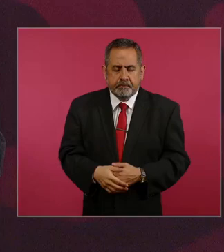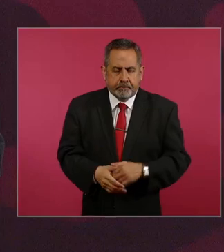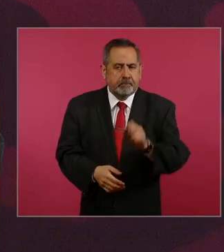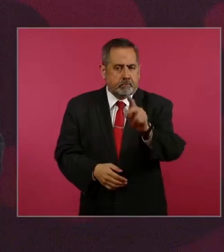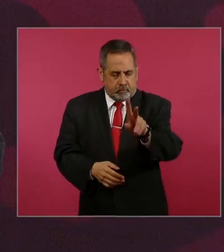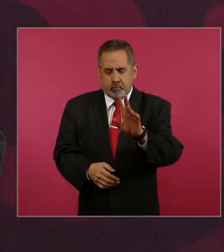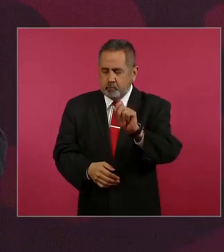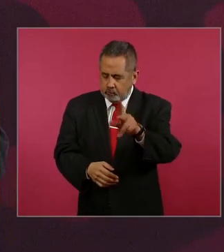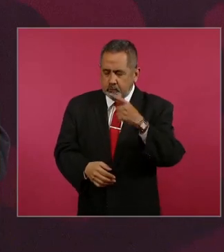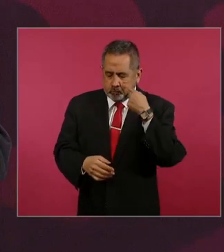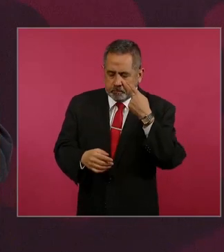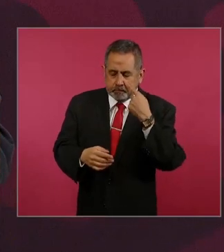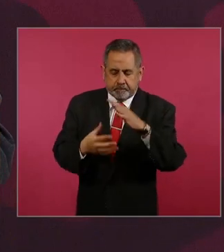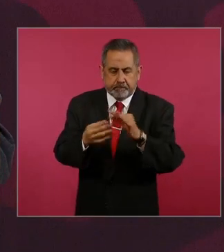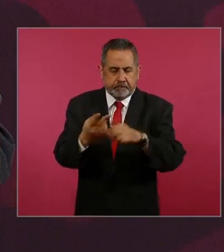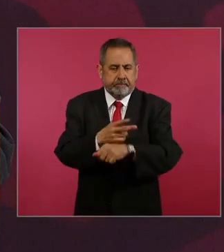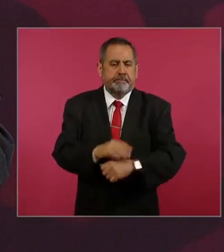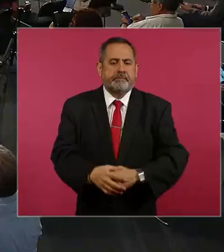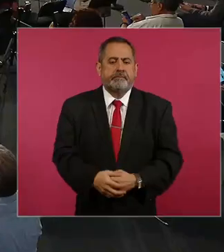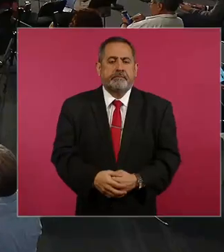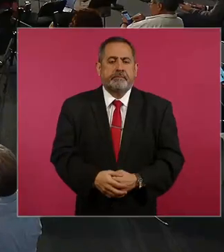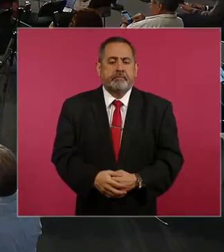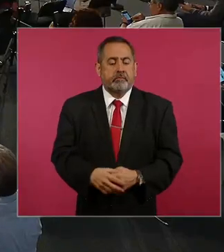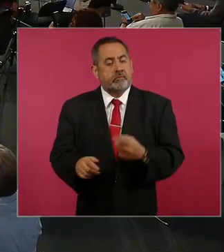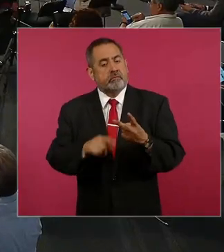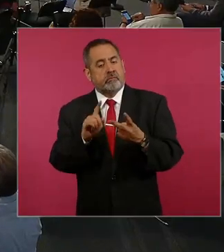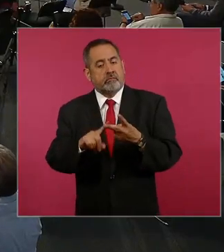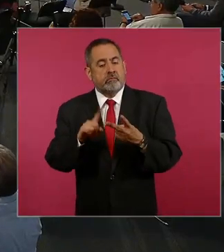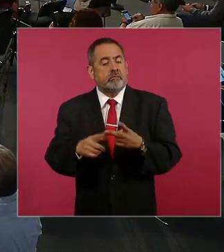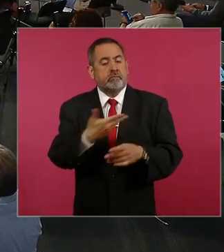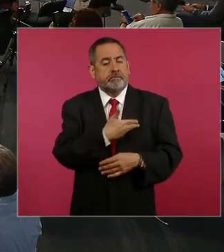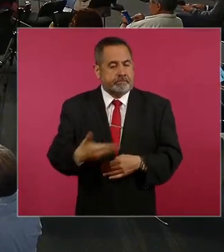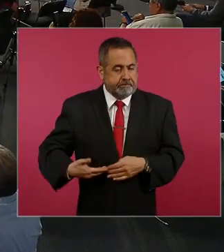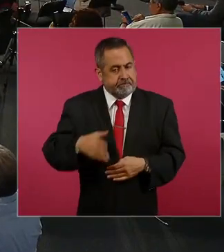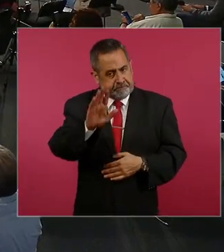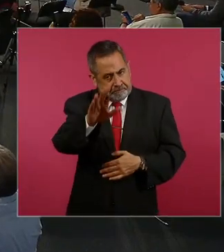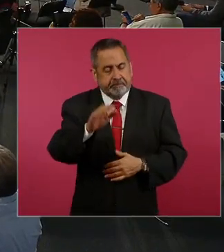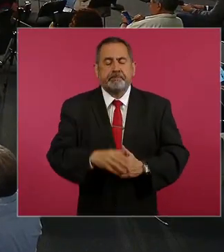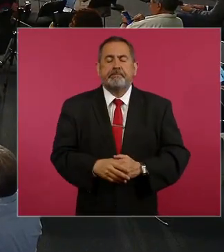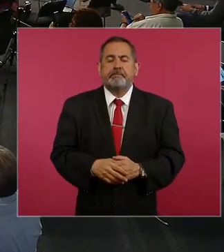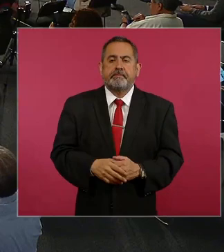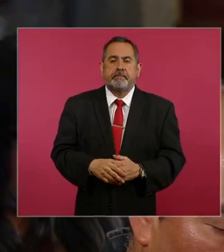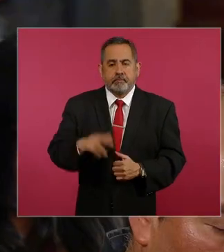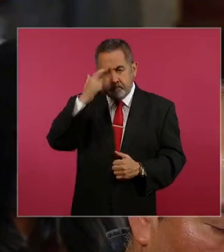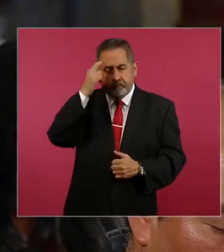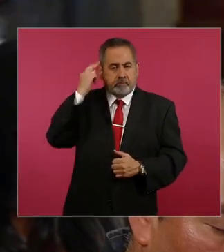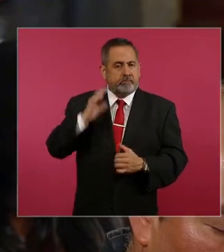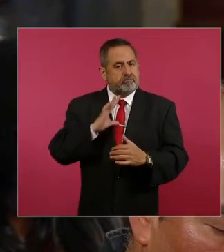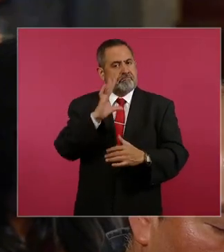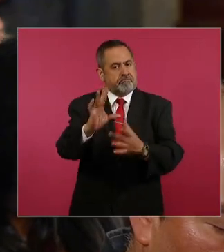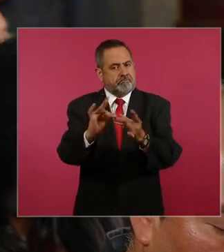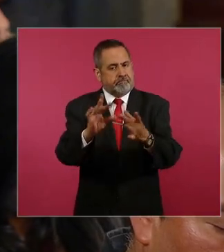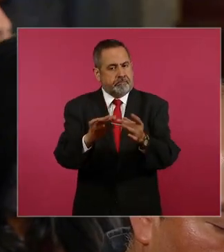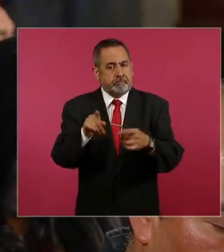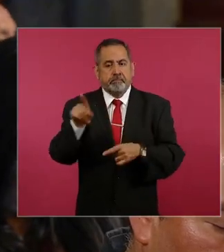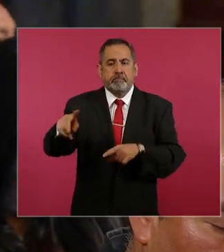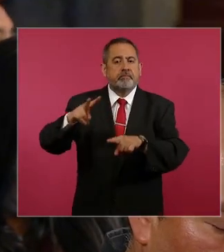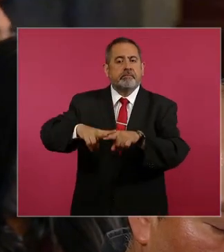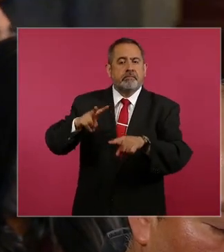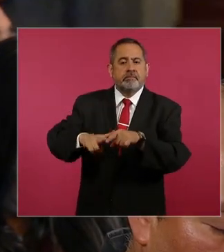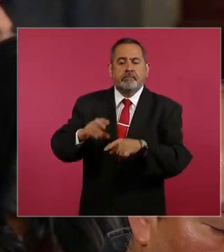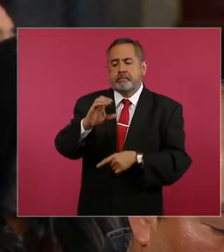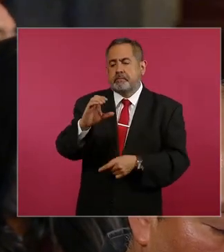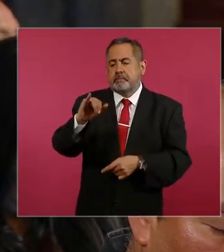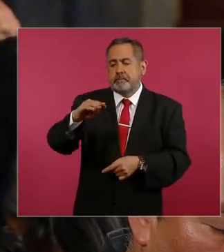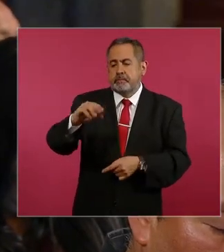lo vemos. Y en otro tema, presidente, igual también ya alguna vez le comenté sobre el tema del parque, cimatario allá